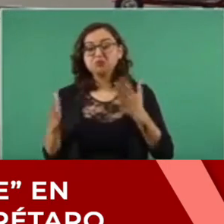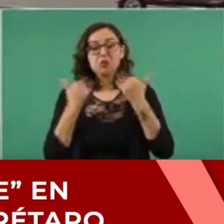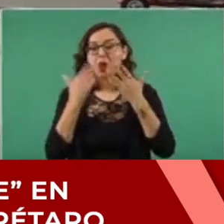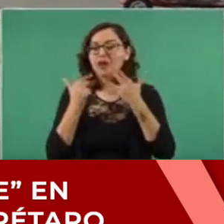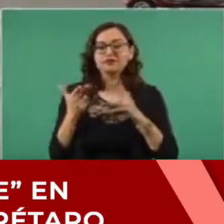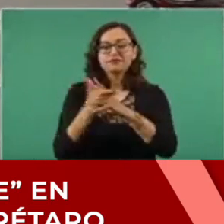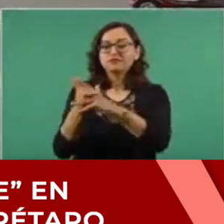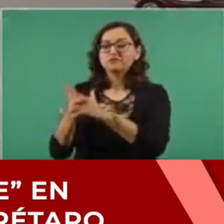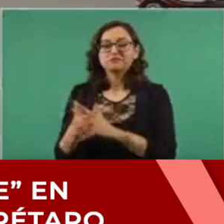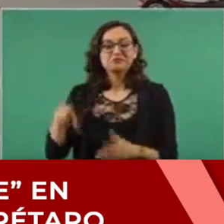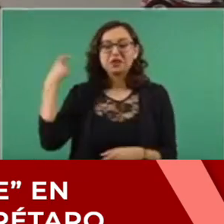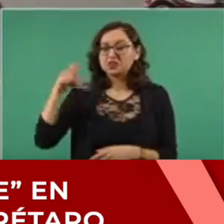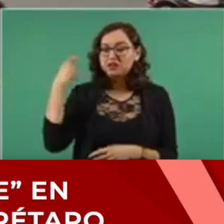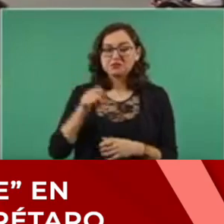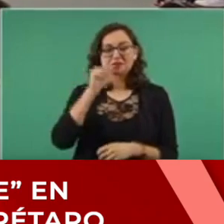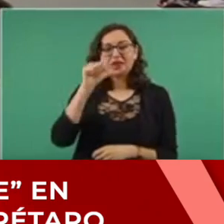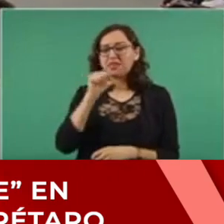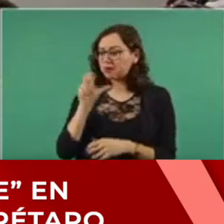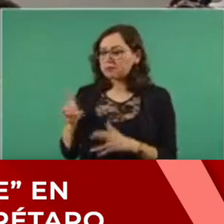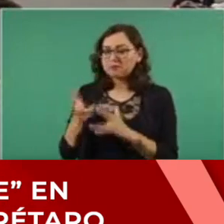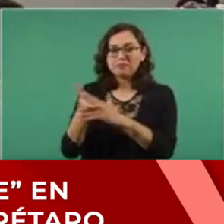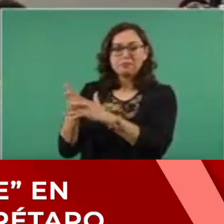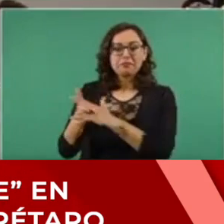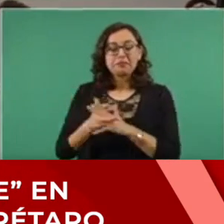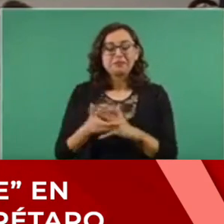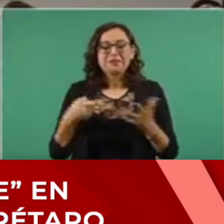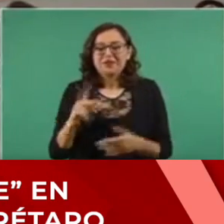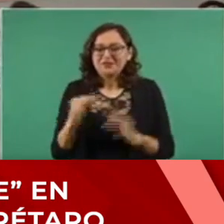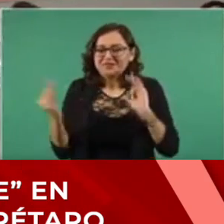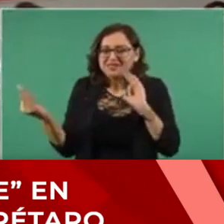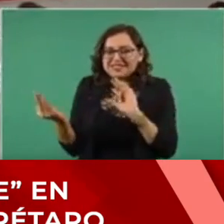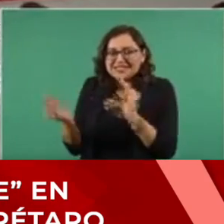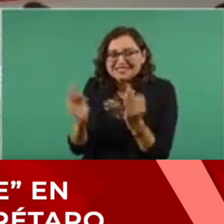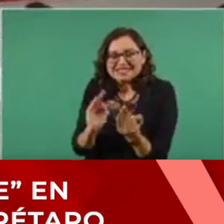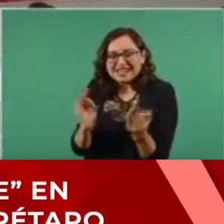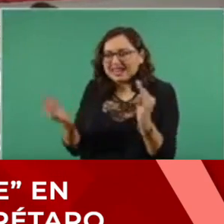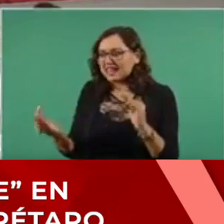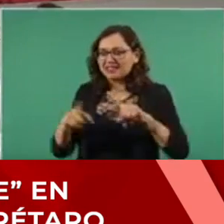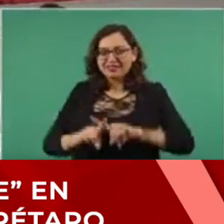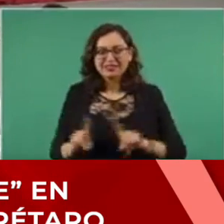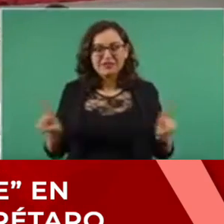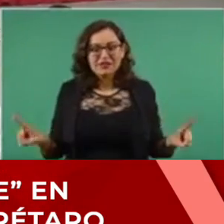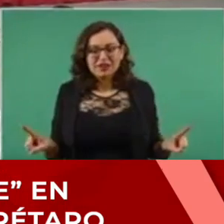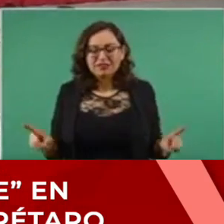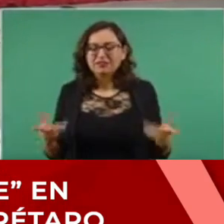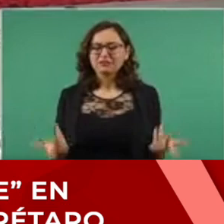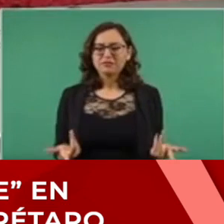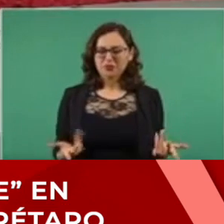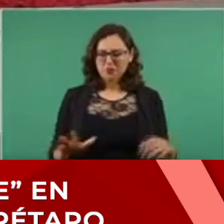de ayer y son decirnos bueno pues tocamos el tema entonces que le dije